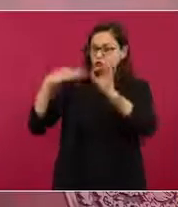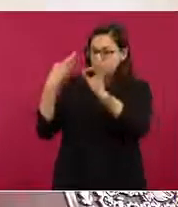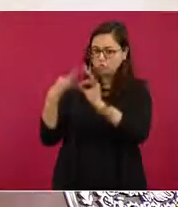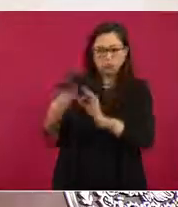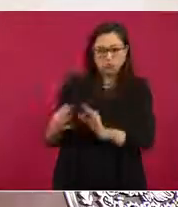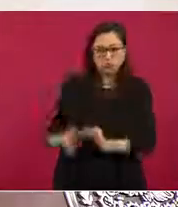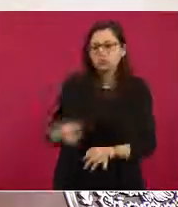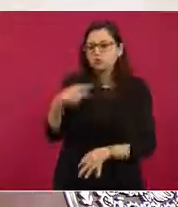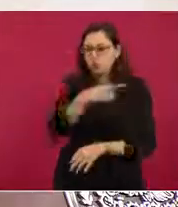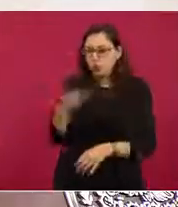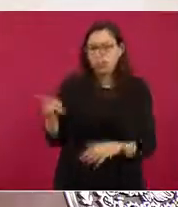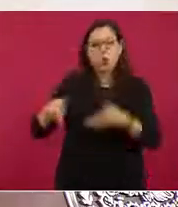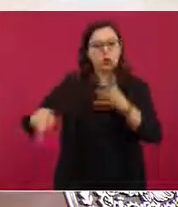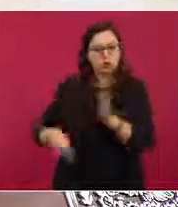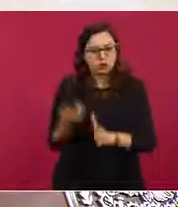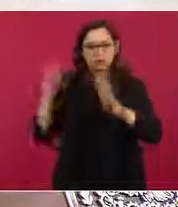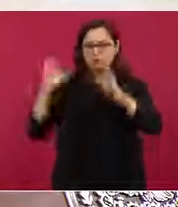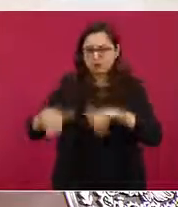están